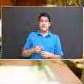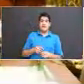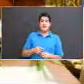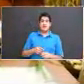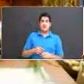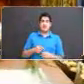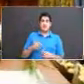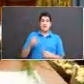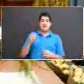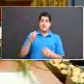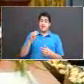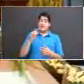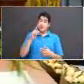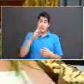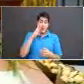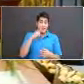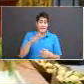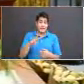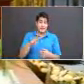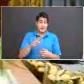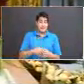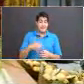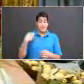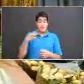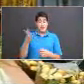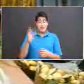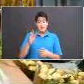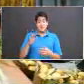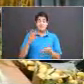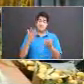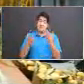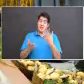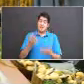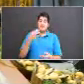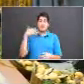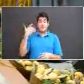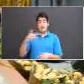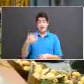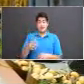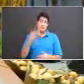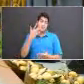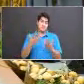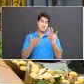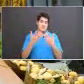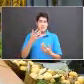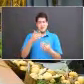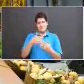Y puede ser que lo haga rápido, o puede ser que no.